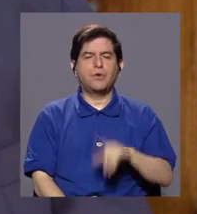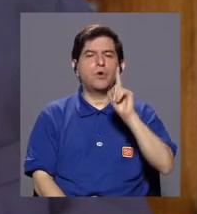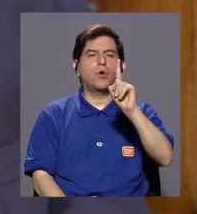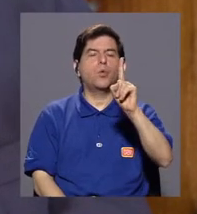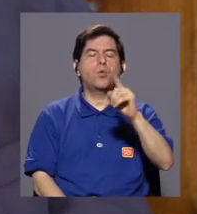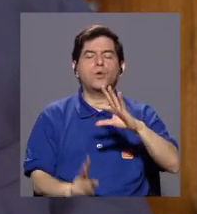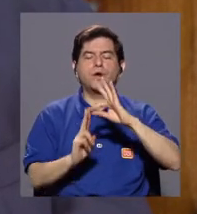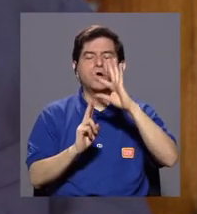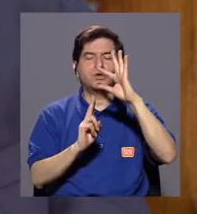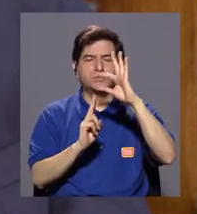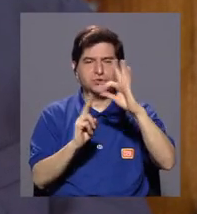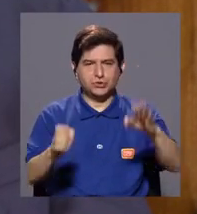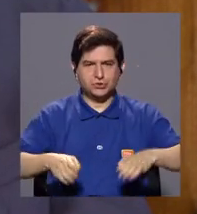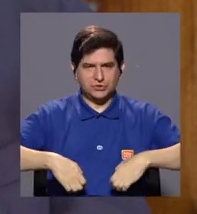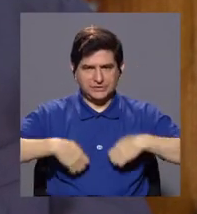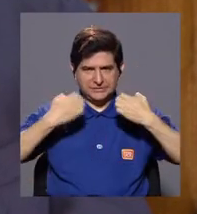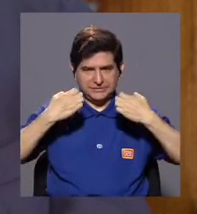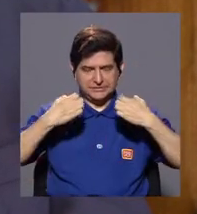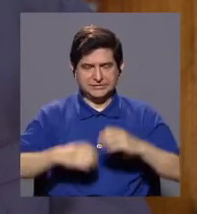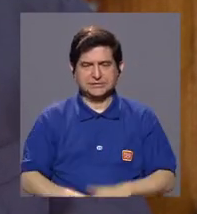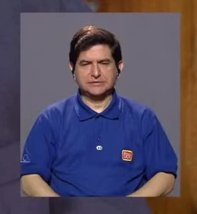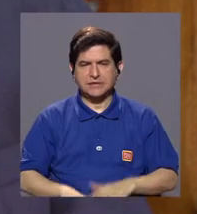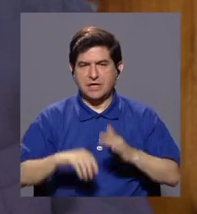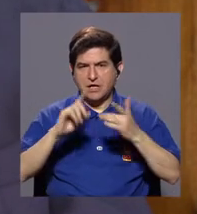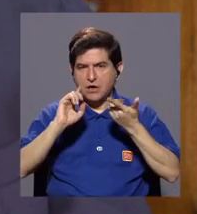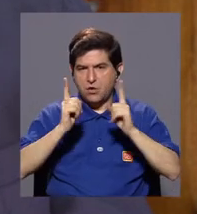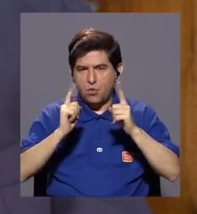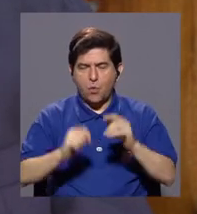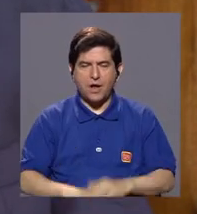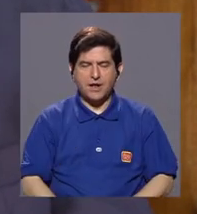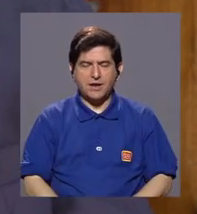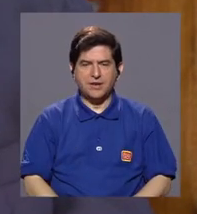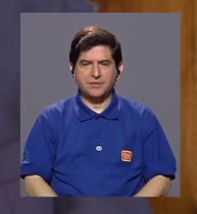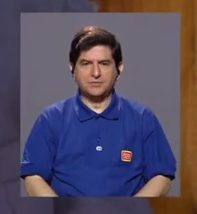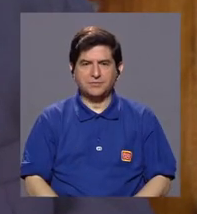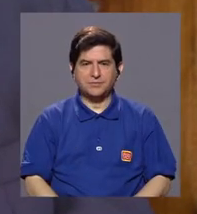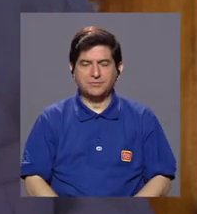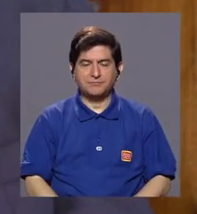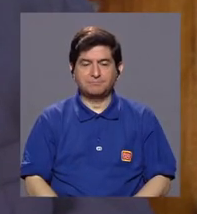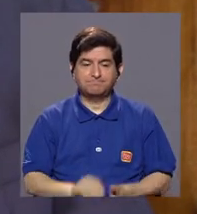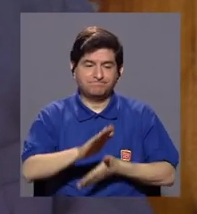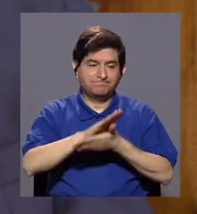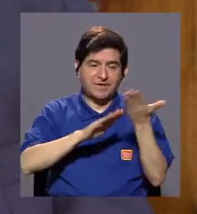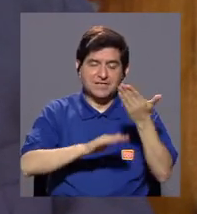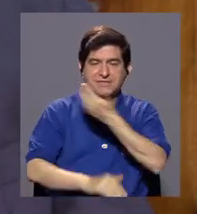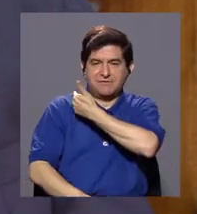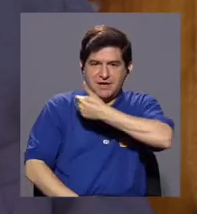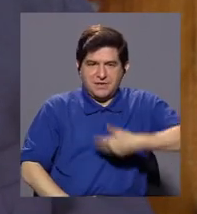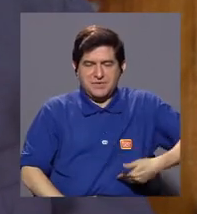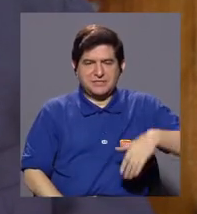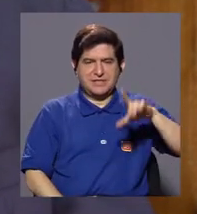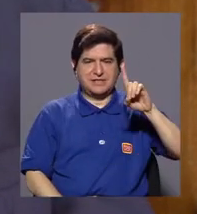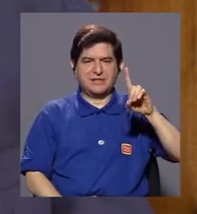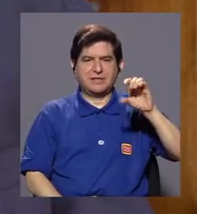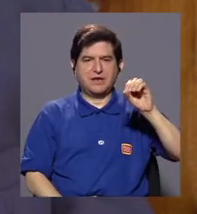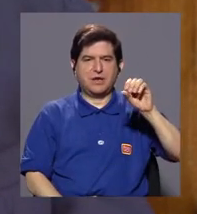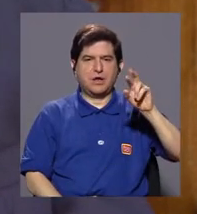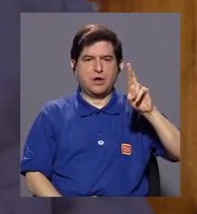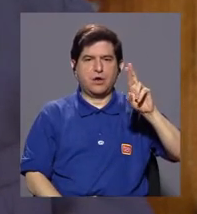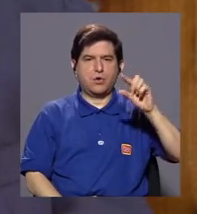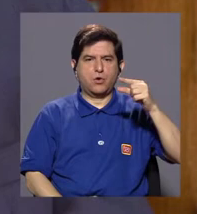hay una opción, y es la salida del presidente Ortega del poder.